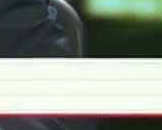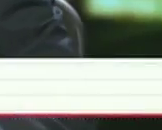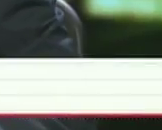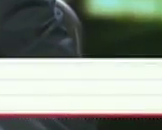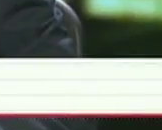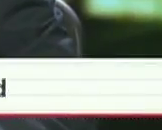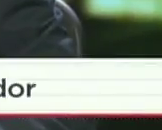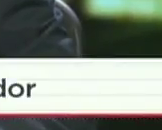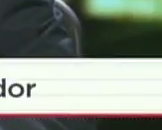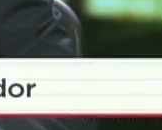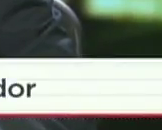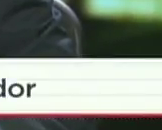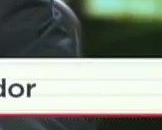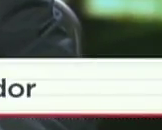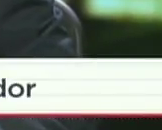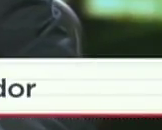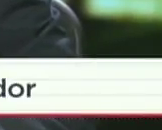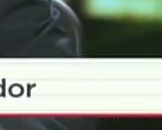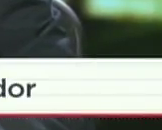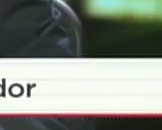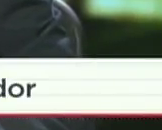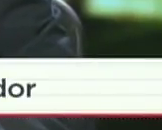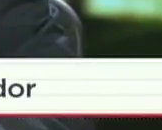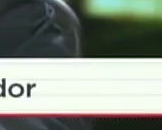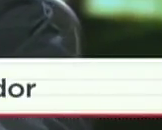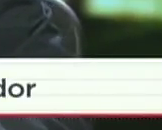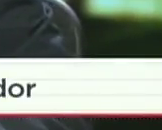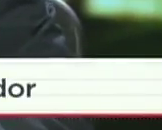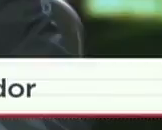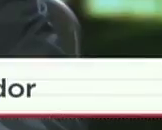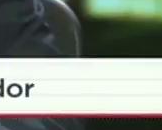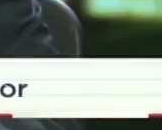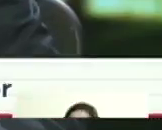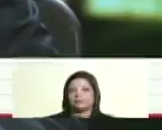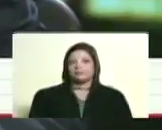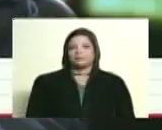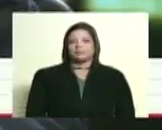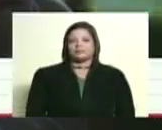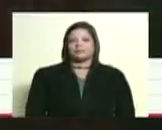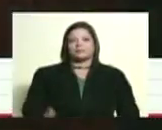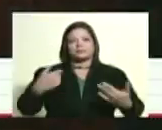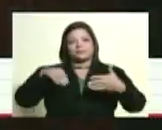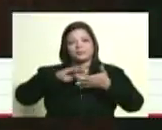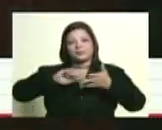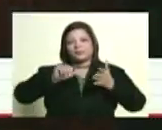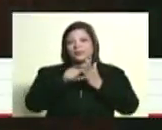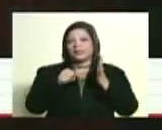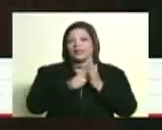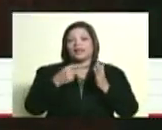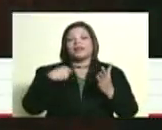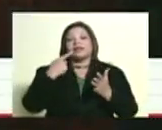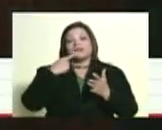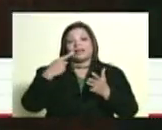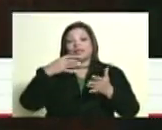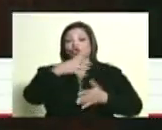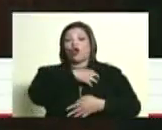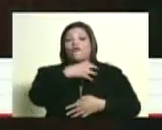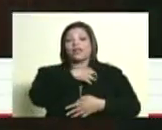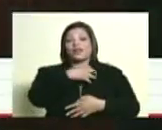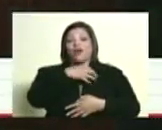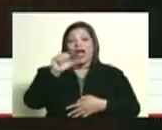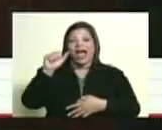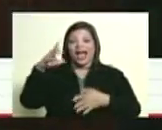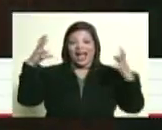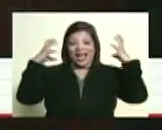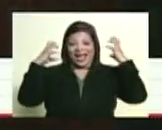Ali Primera. Y tú así tienes doble compromiso. Eres sobrino de Ali y llevas su nombre. Así es. Fíjate, bueno, yo crecí en